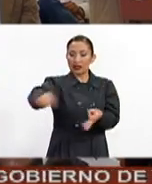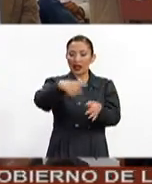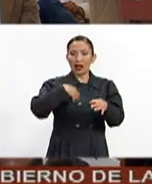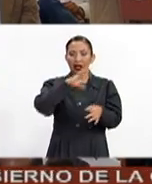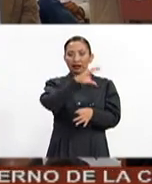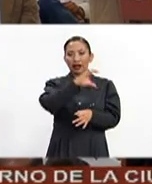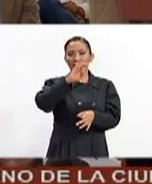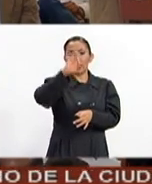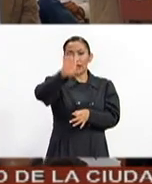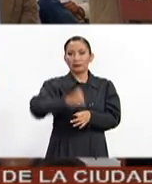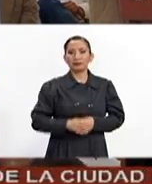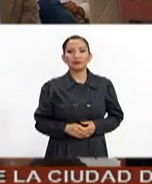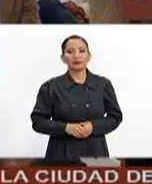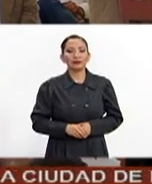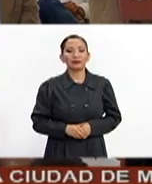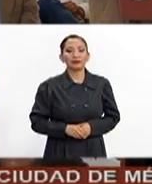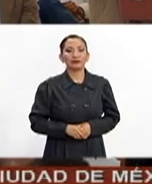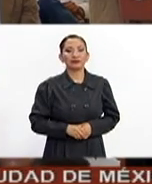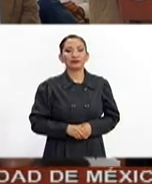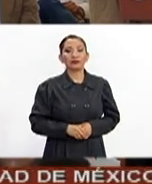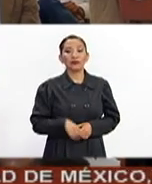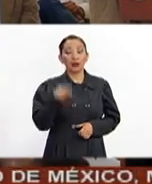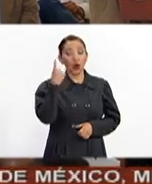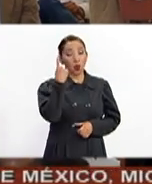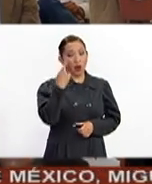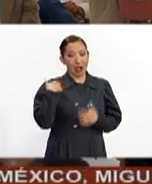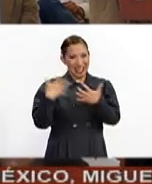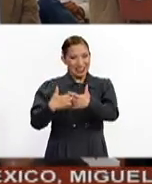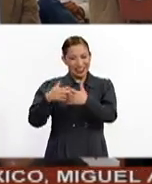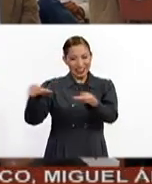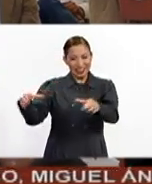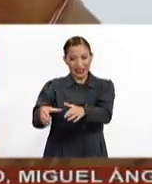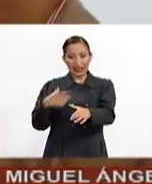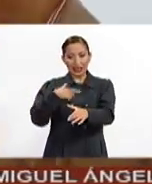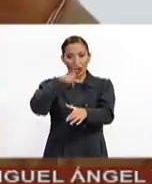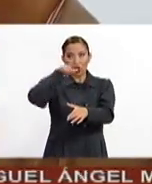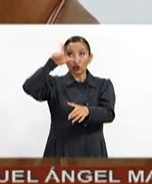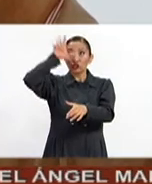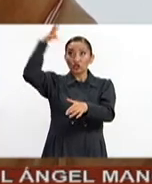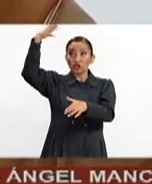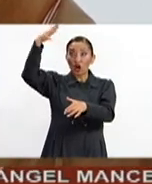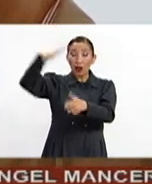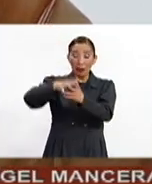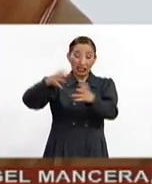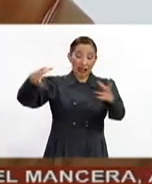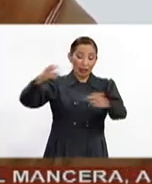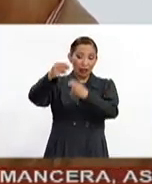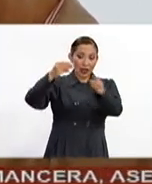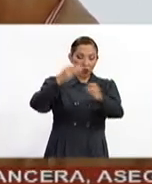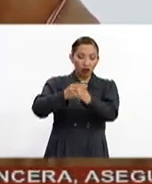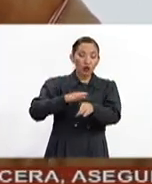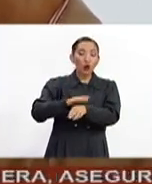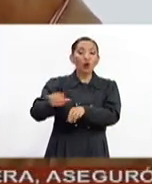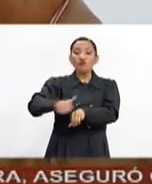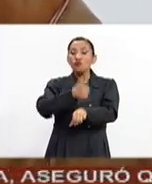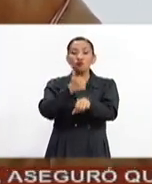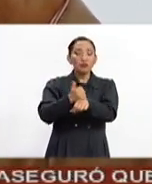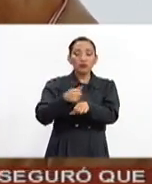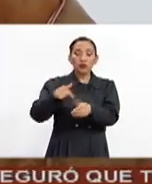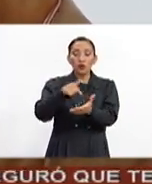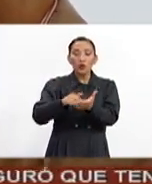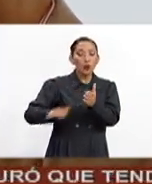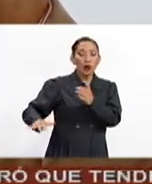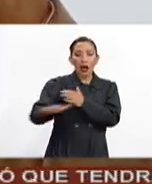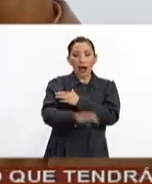Comisión Federal de Electricidad. Una de las plantas de energía solar más grandes del mundo va a estar